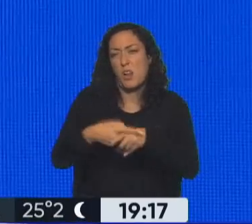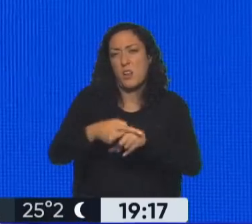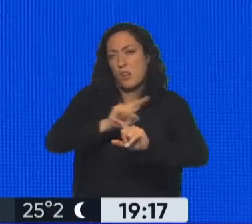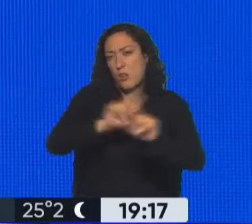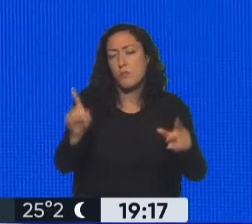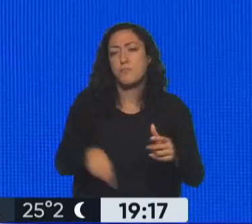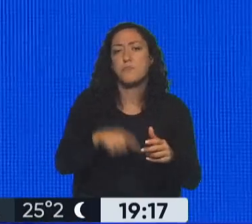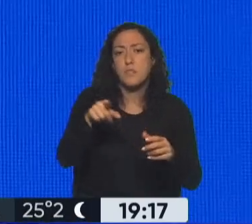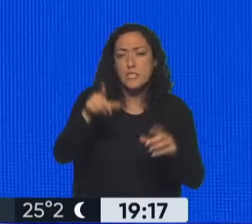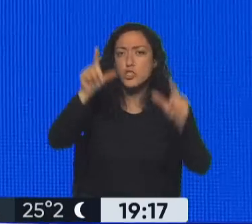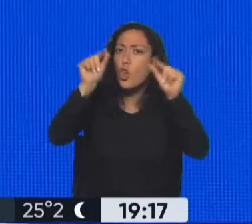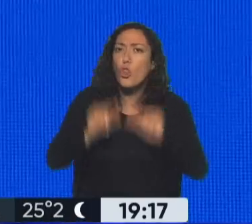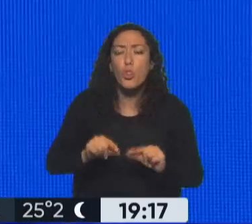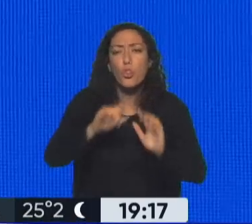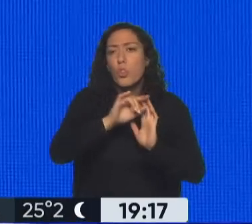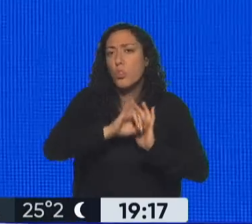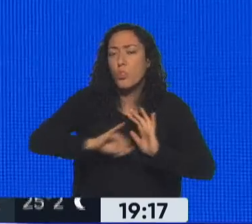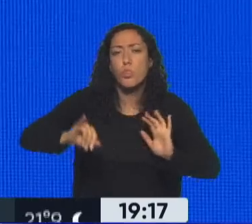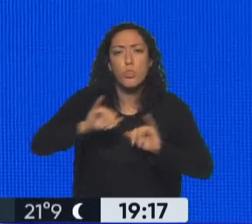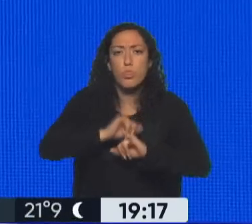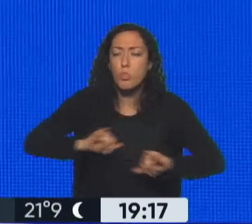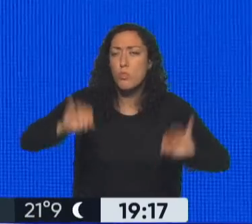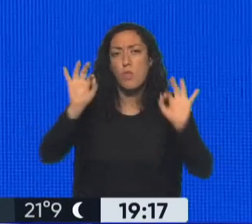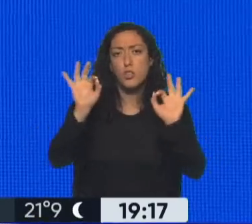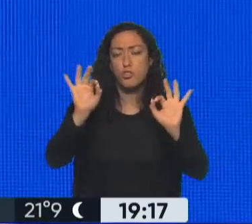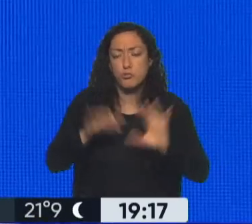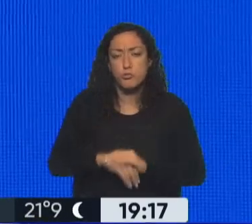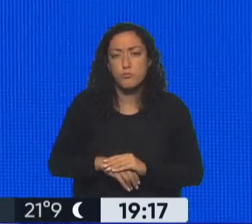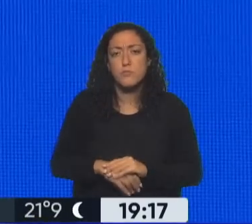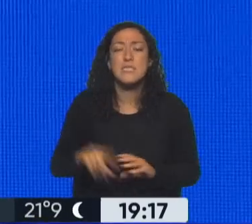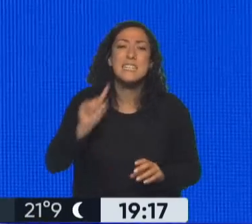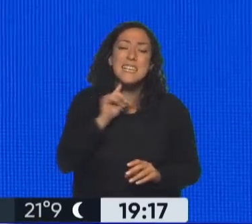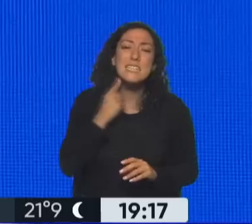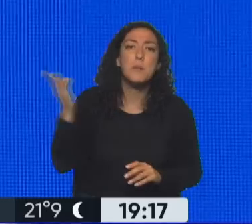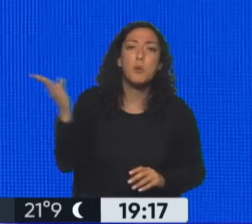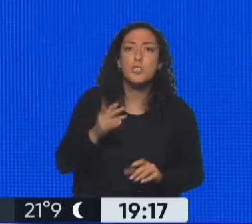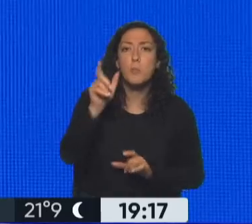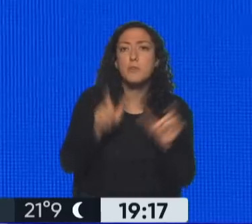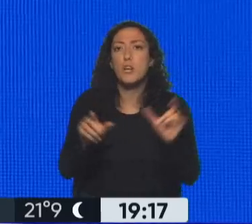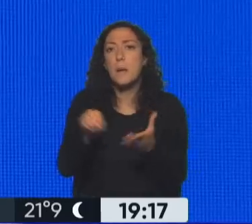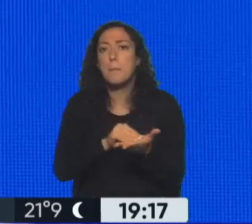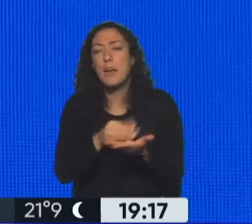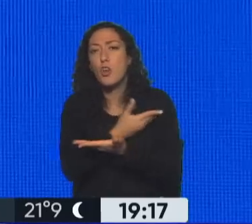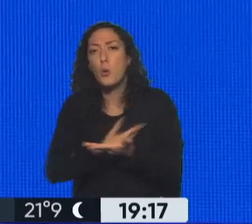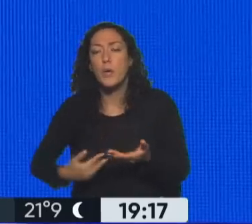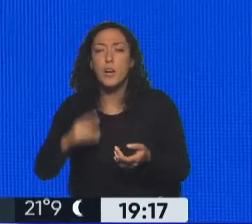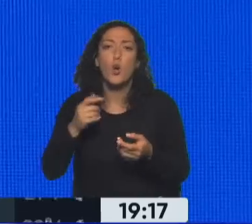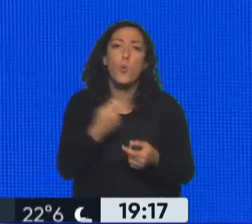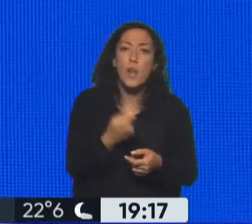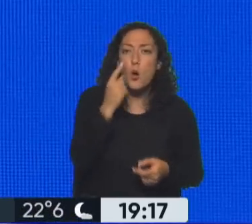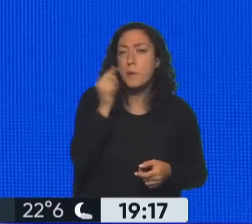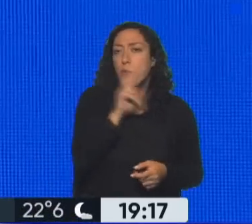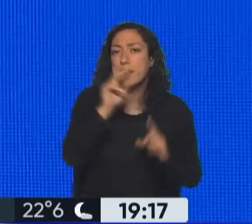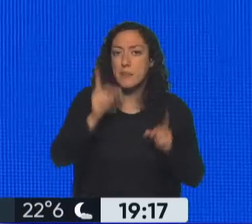datos absolutamente objetivos. Había descontado el 13% a trabajadores estatales y a jubilados y